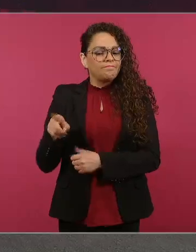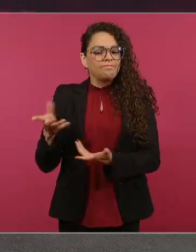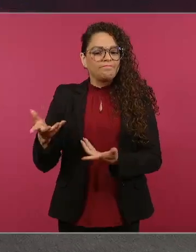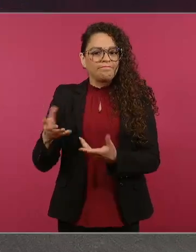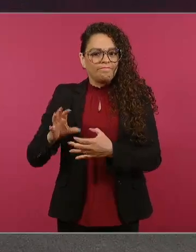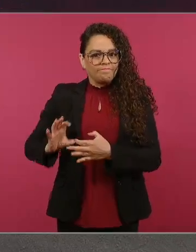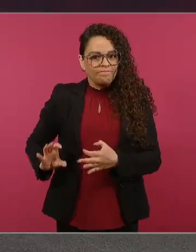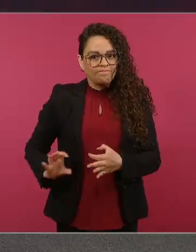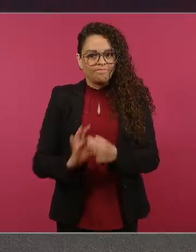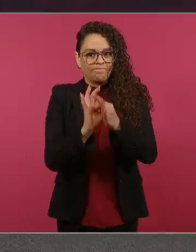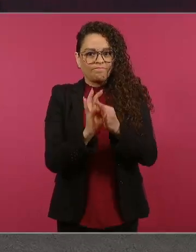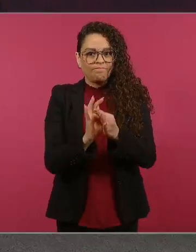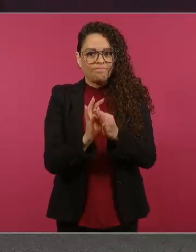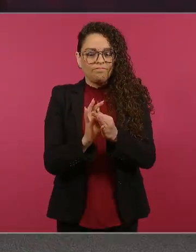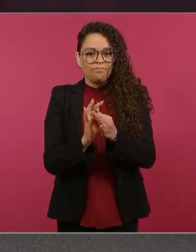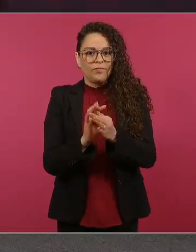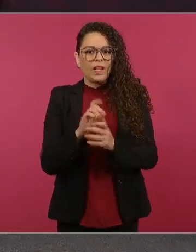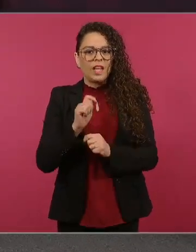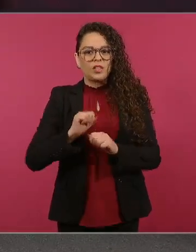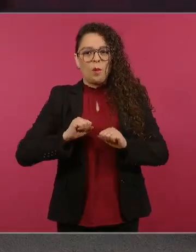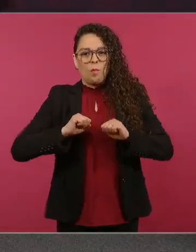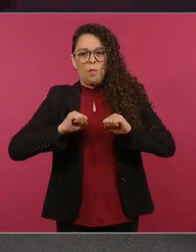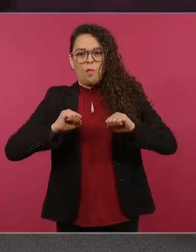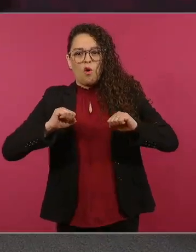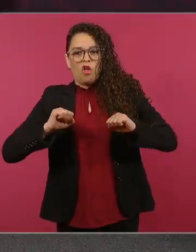la mafia del poder,